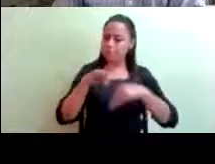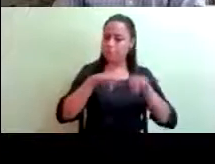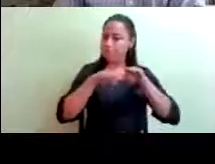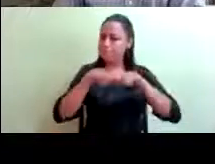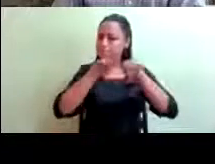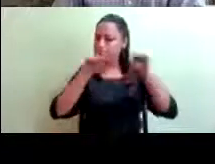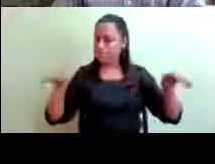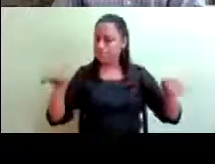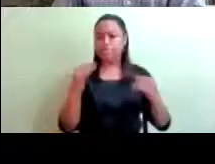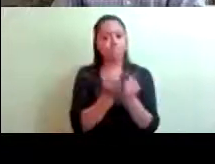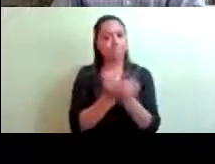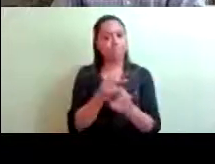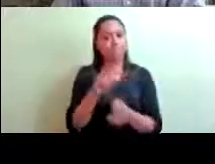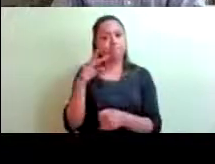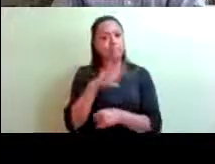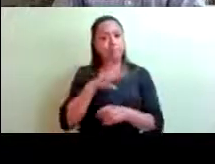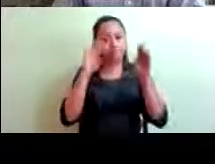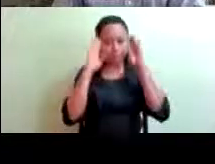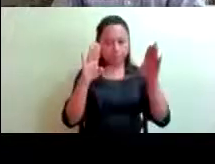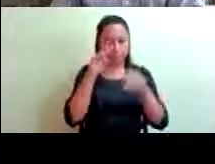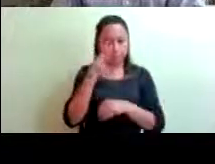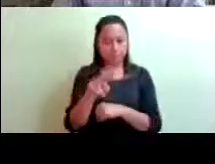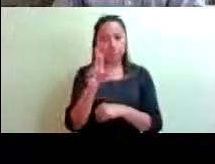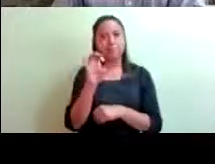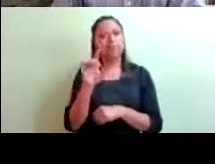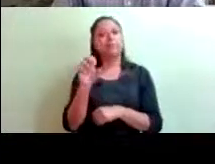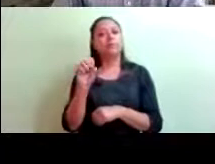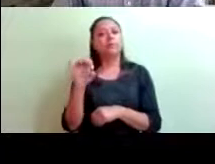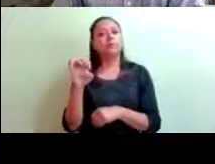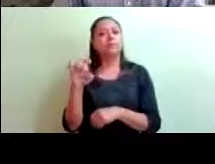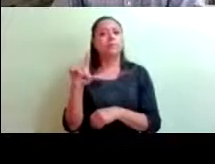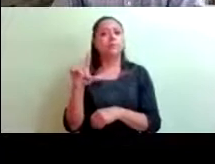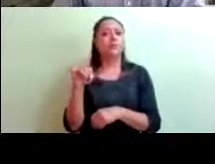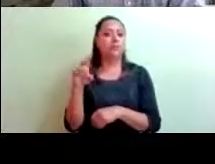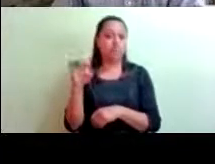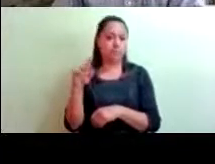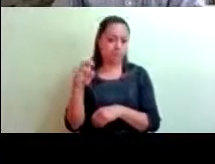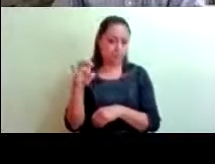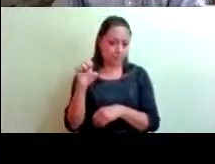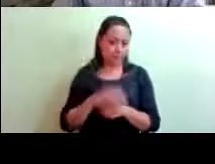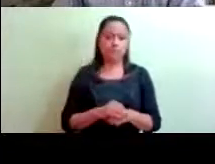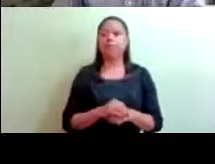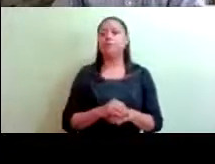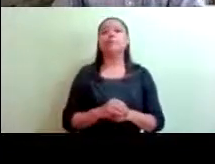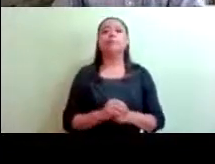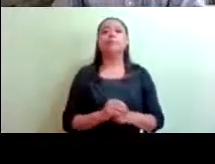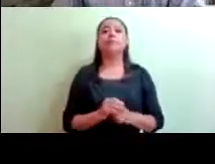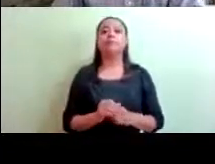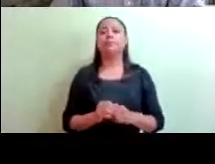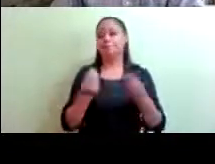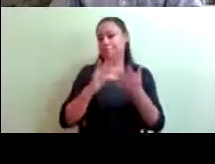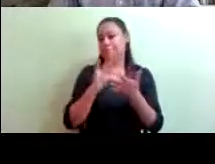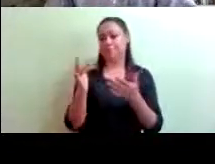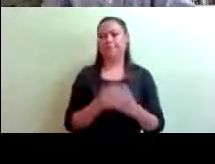y tener esta visión de sector verde, resiliente, inclusivo, sostenible, es crítico para el largo plazo. Muchas